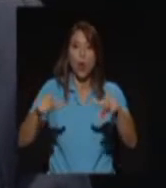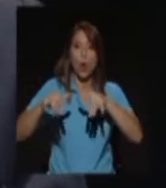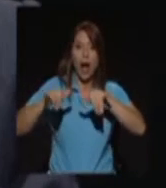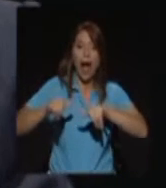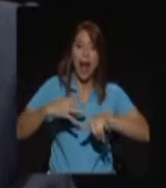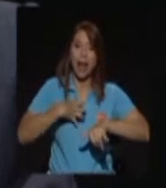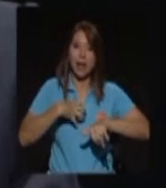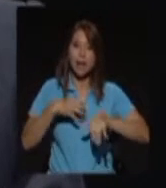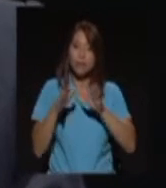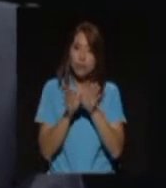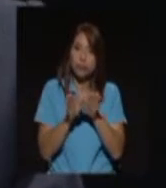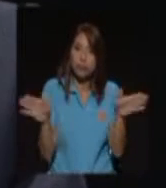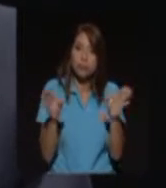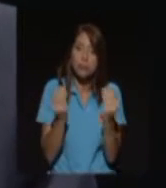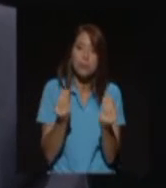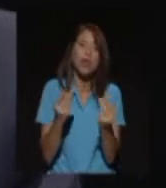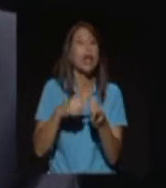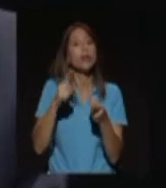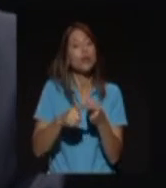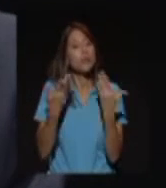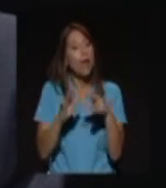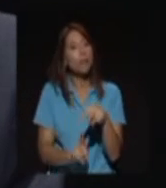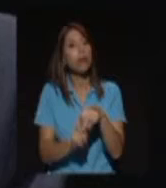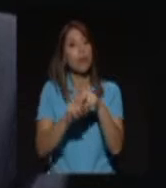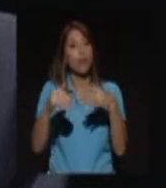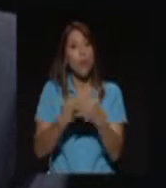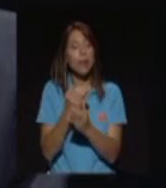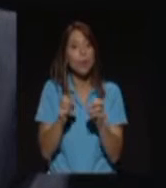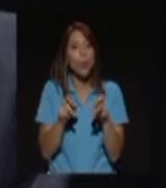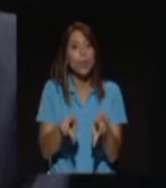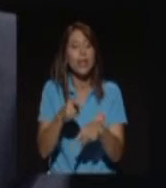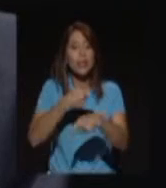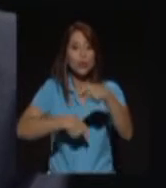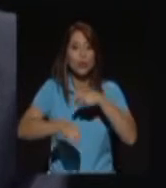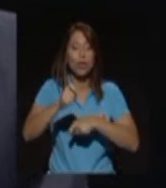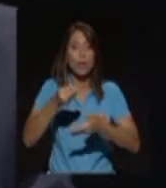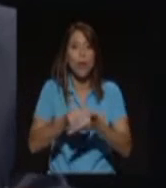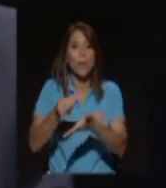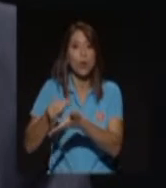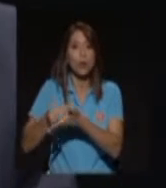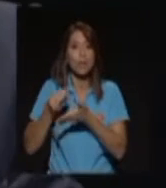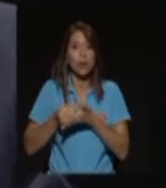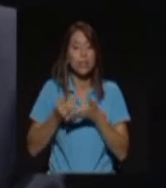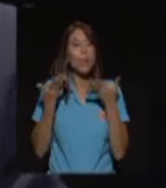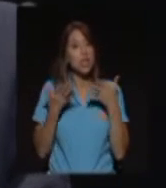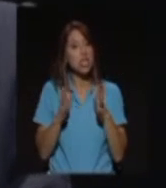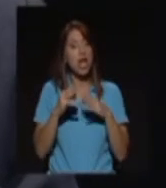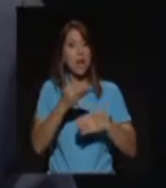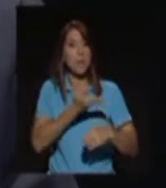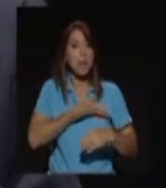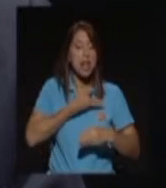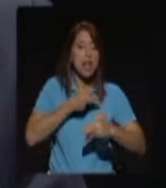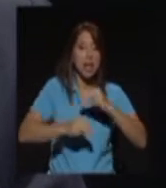se amplió considerablemente. Entonces había nuevas oportunidades de sustituir importaciones, porque ya el mercado era más amplio,